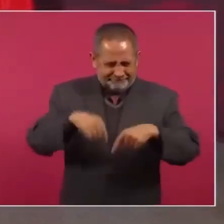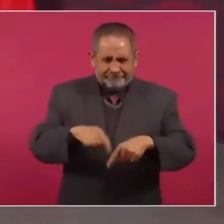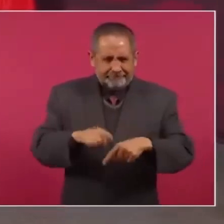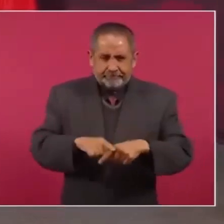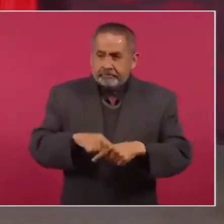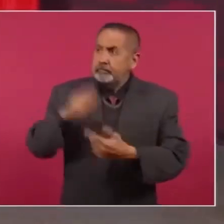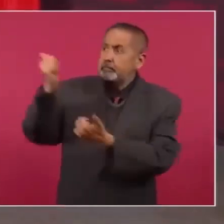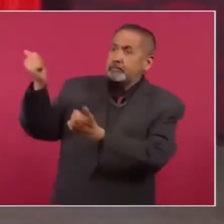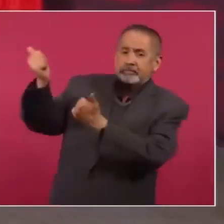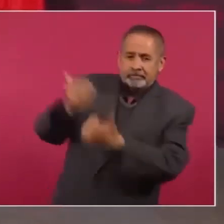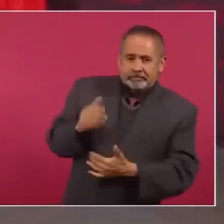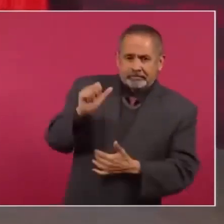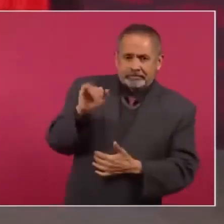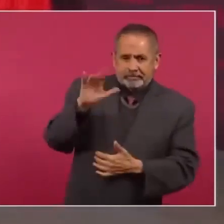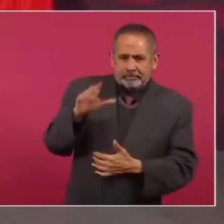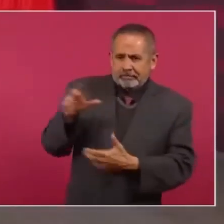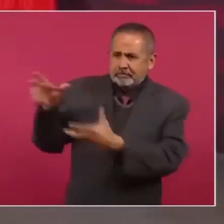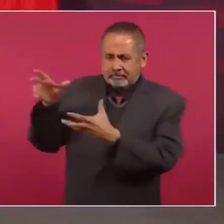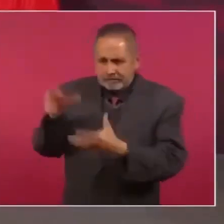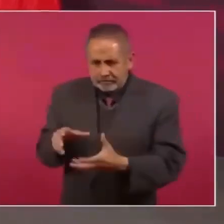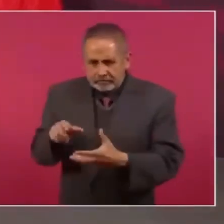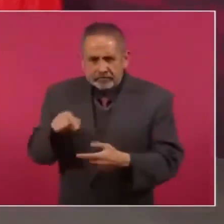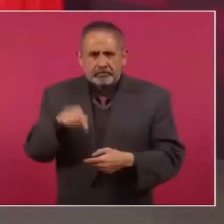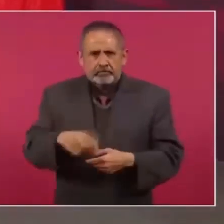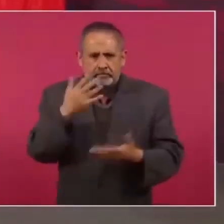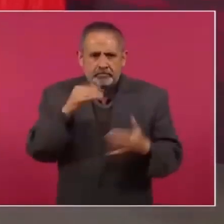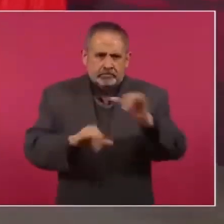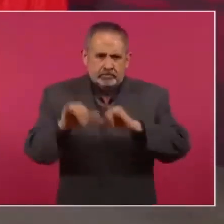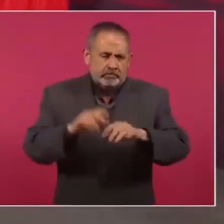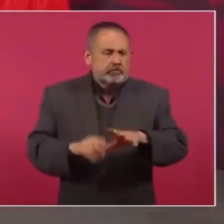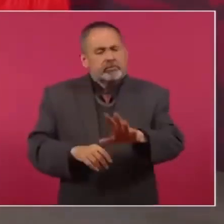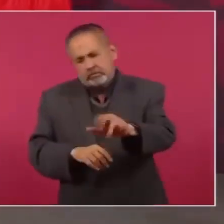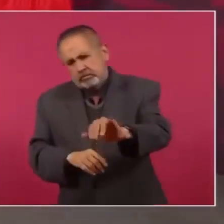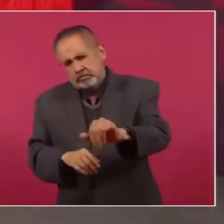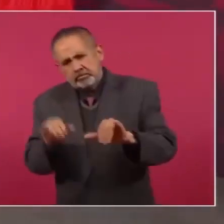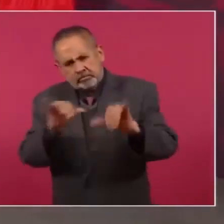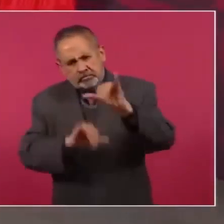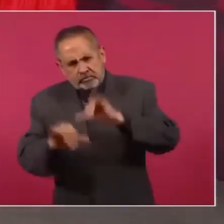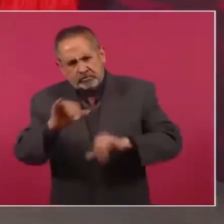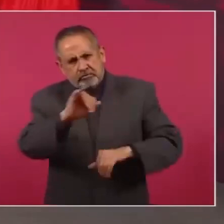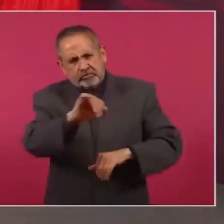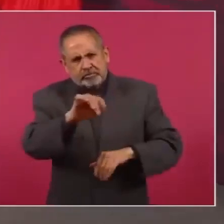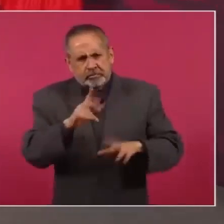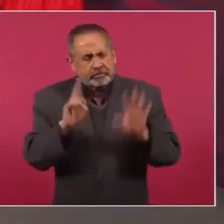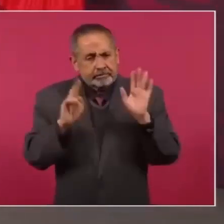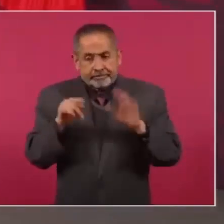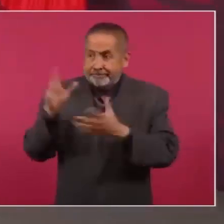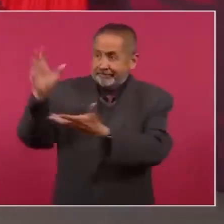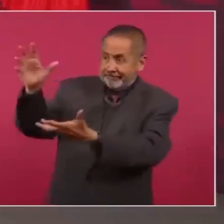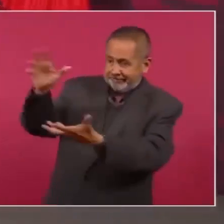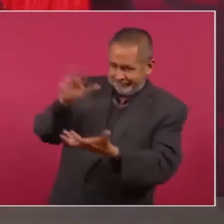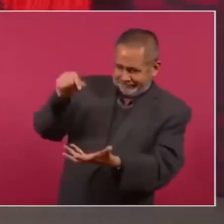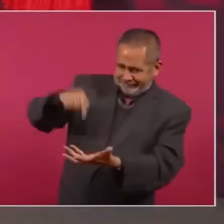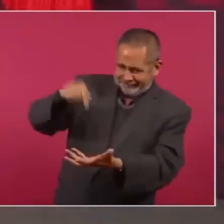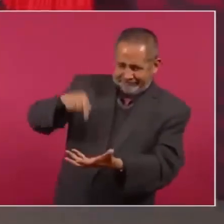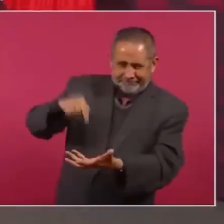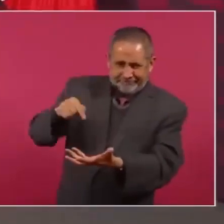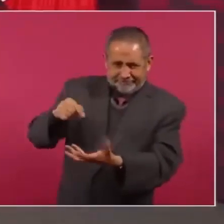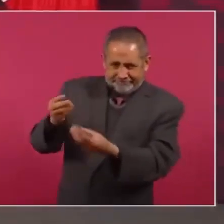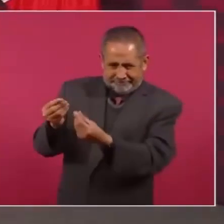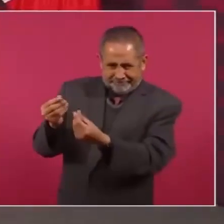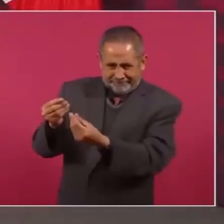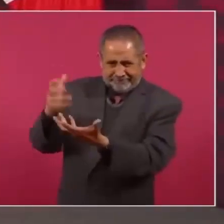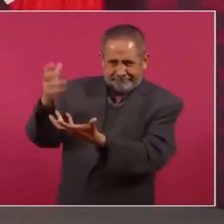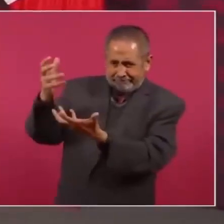de Asia. ¿Pero aquí no hay laboratorios? Ah, no, sí. Sí, sí, pero esa materia prima, lo que se hace